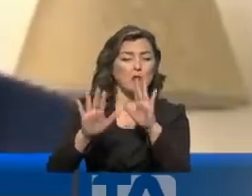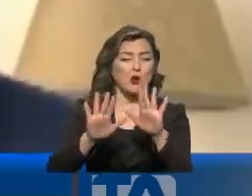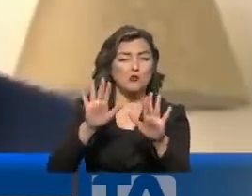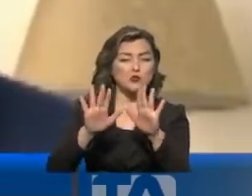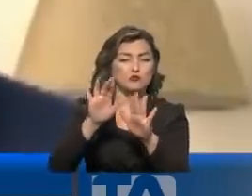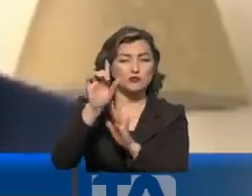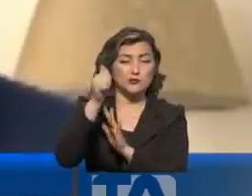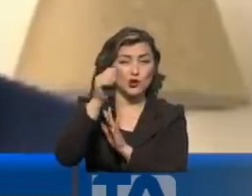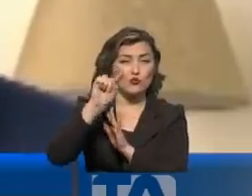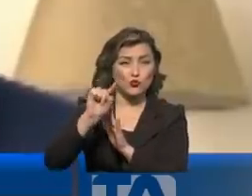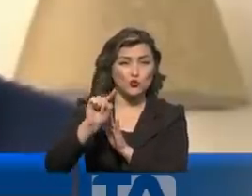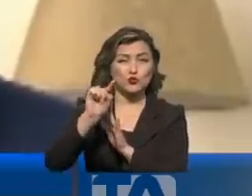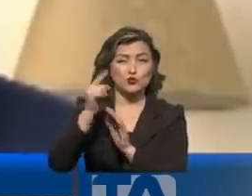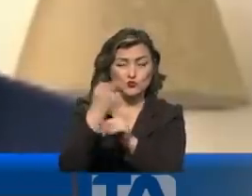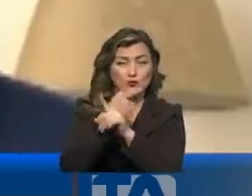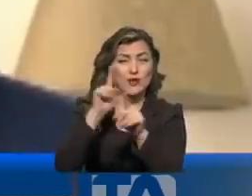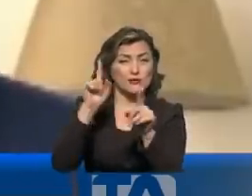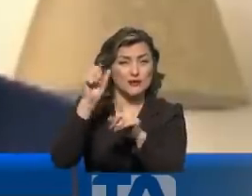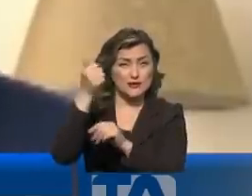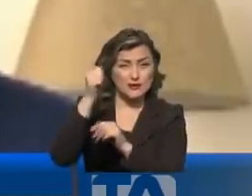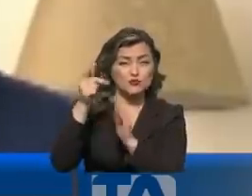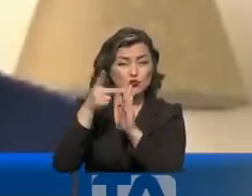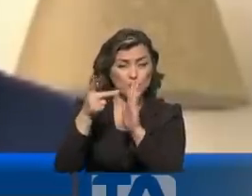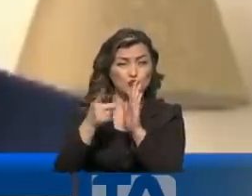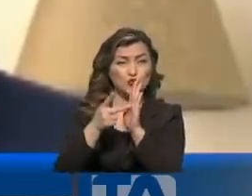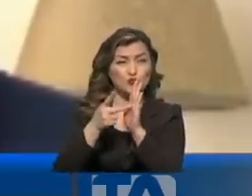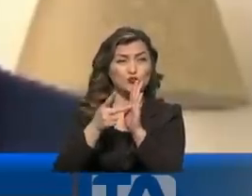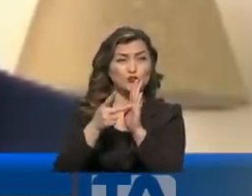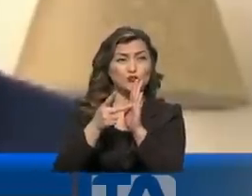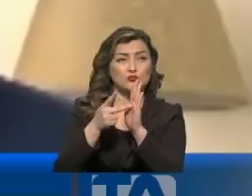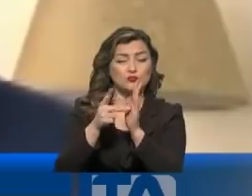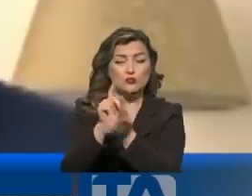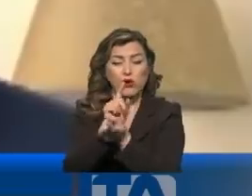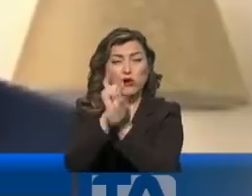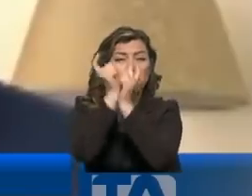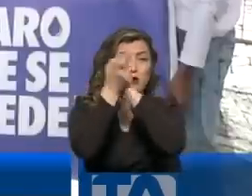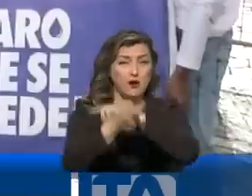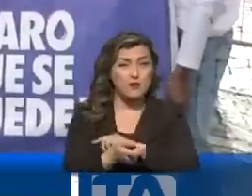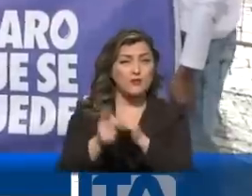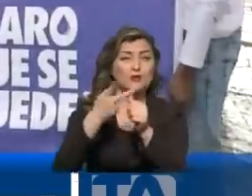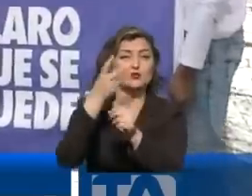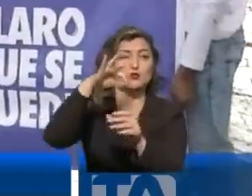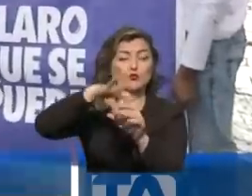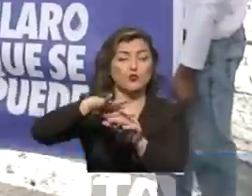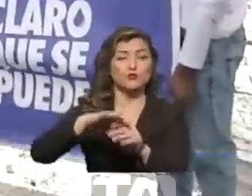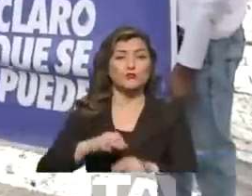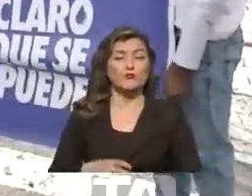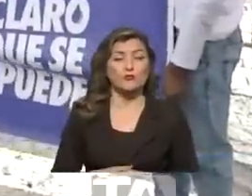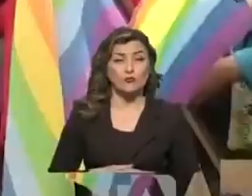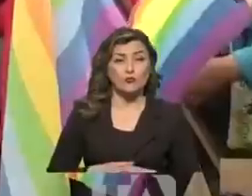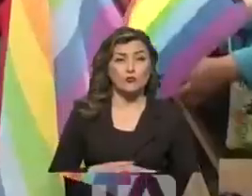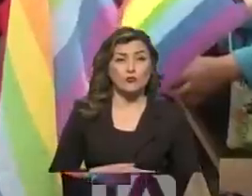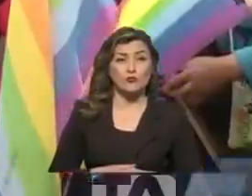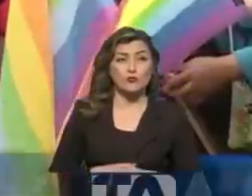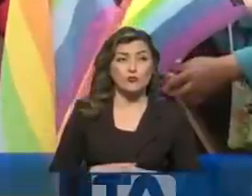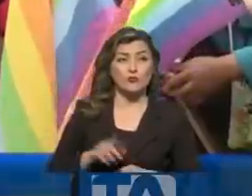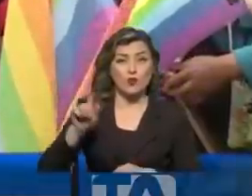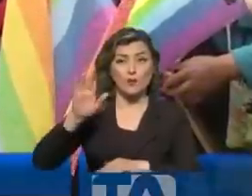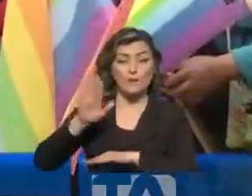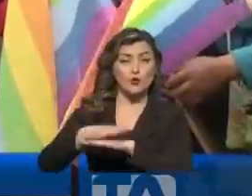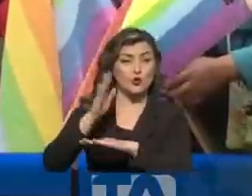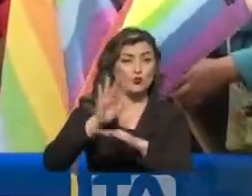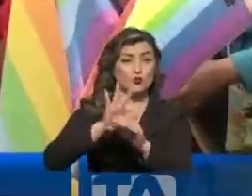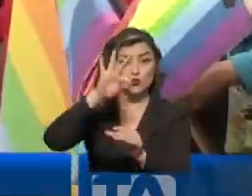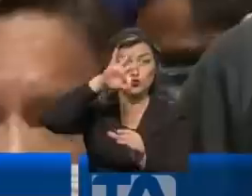de 10 puntos de diferencia llega a revertir este resultado. Camacho observa que el llamado al voto